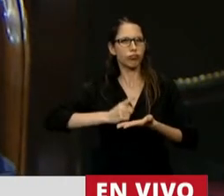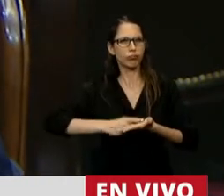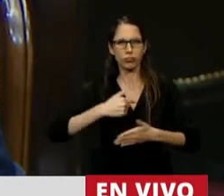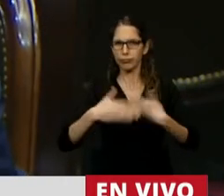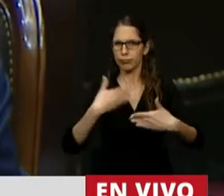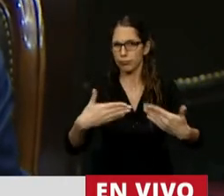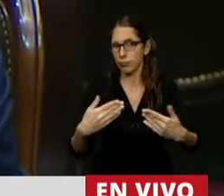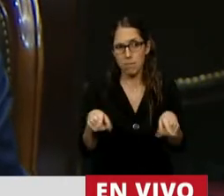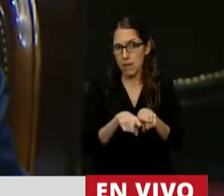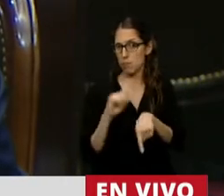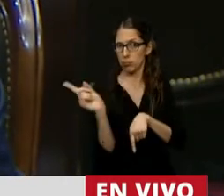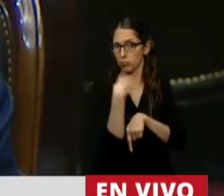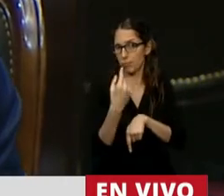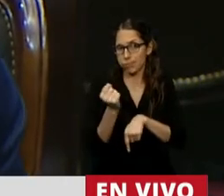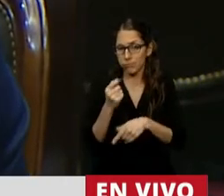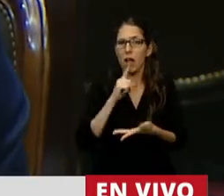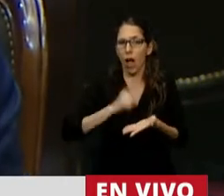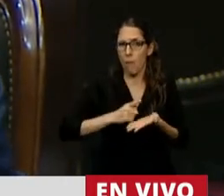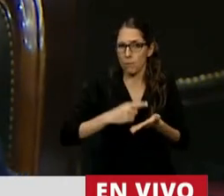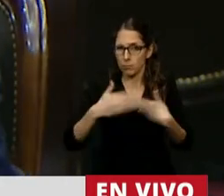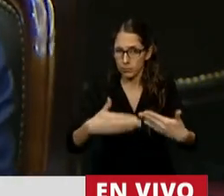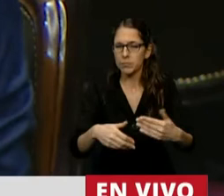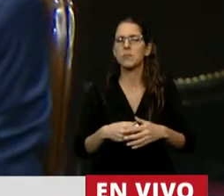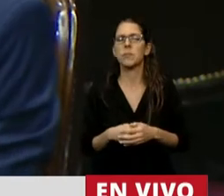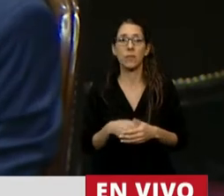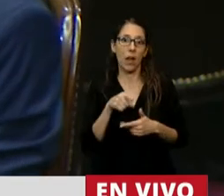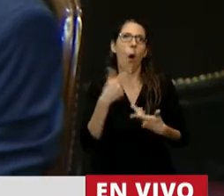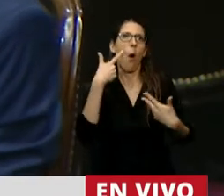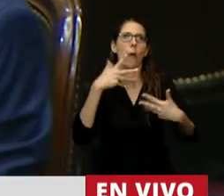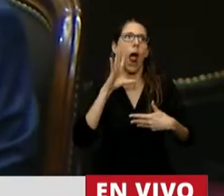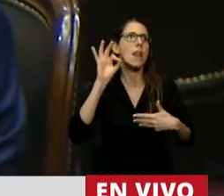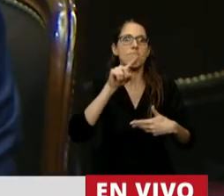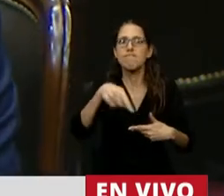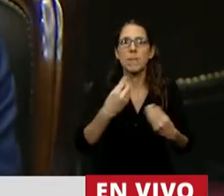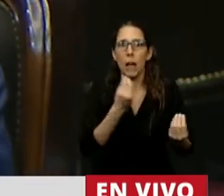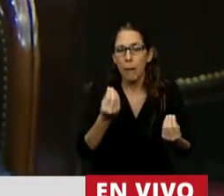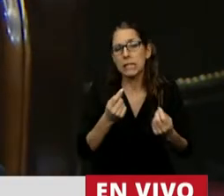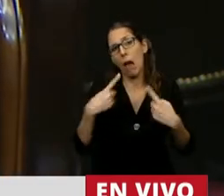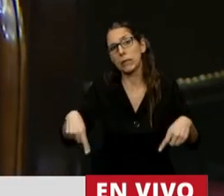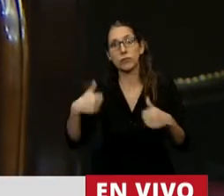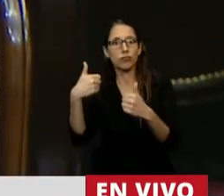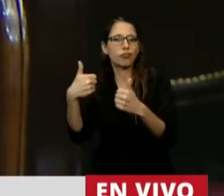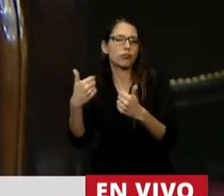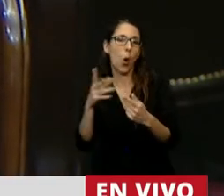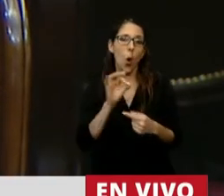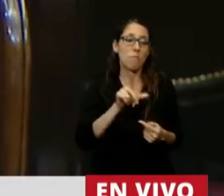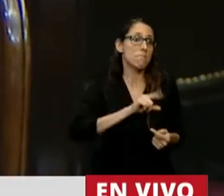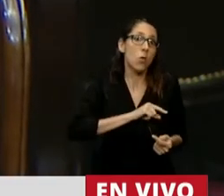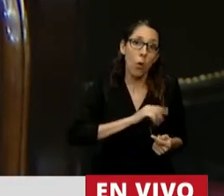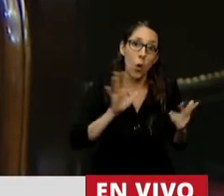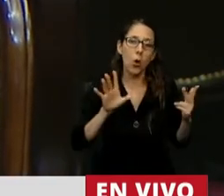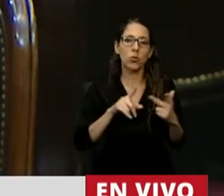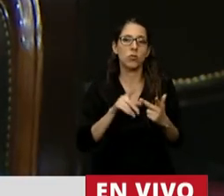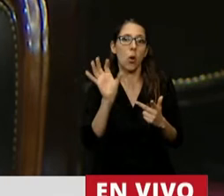nosotros tomamos y que tengan, por supuesto, consecuencias, sean placenteras, dolorosas o